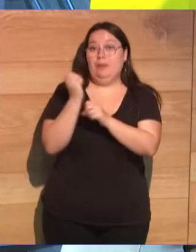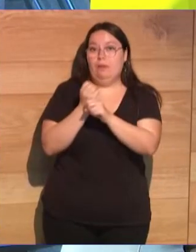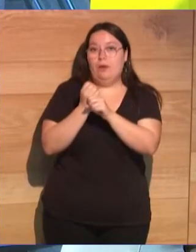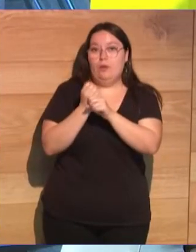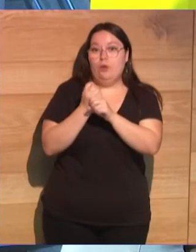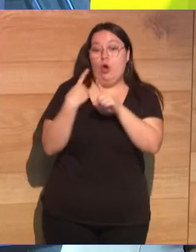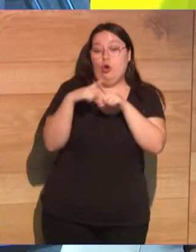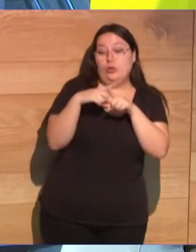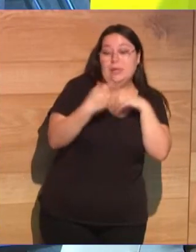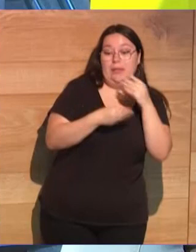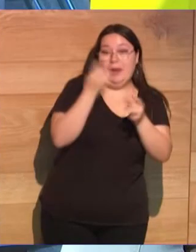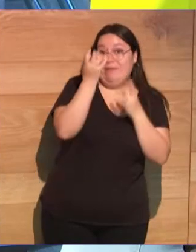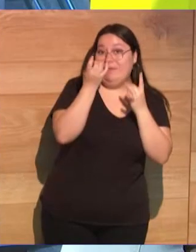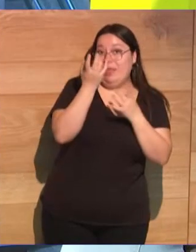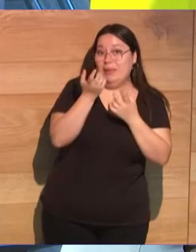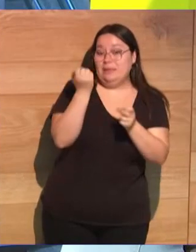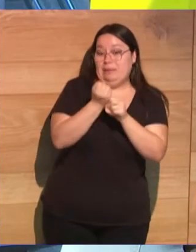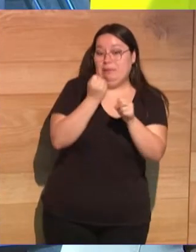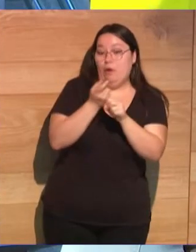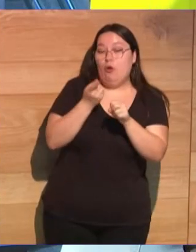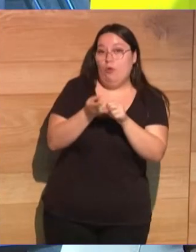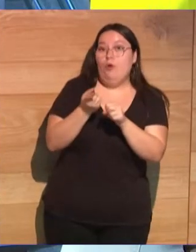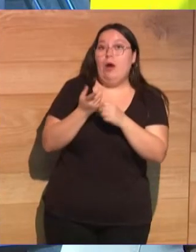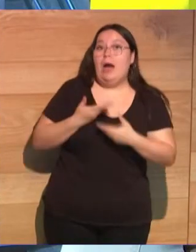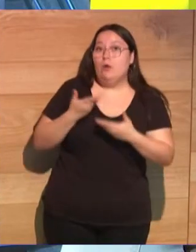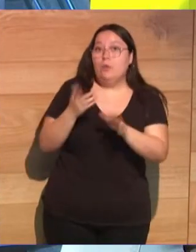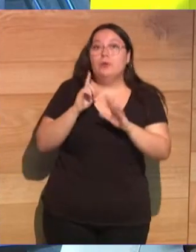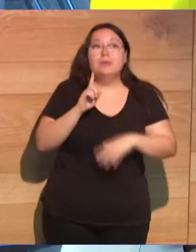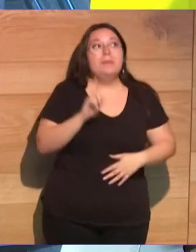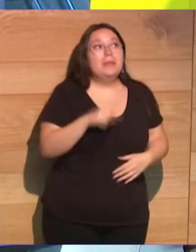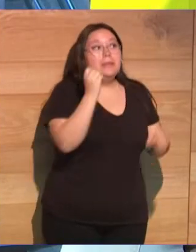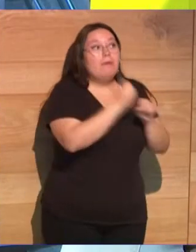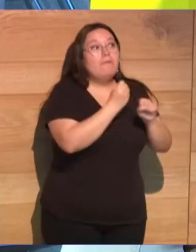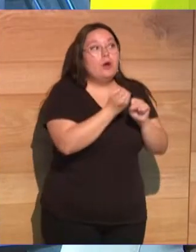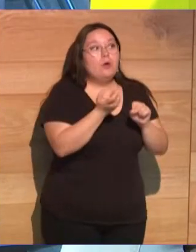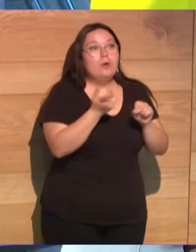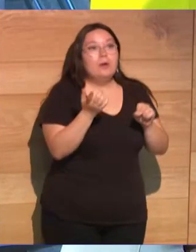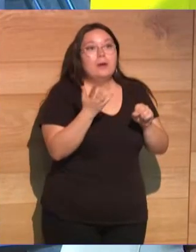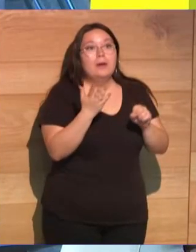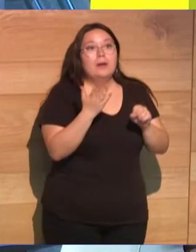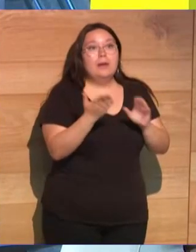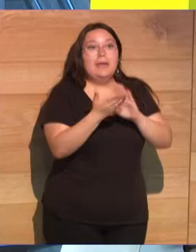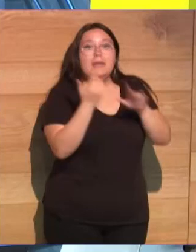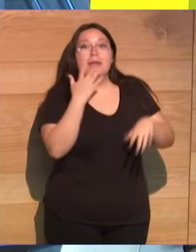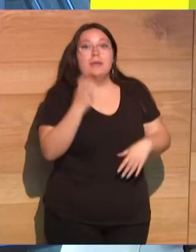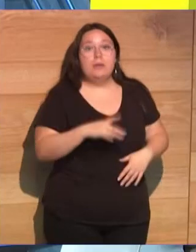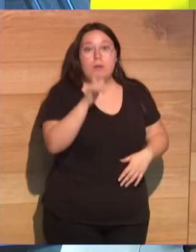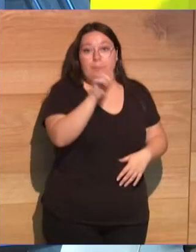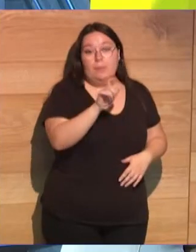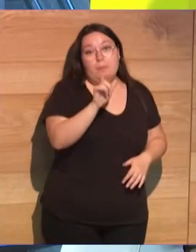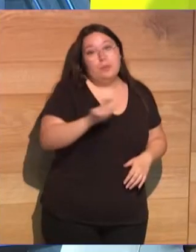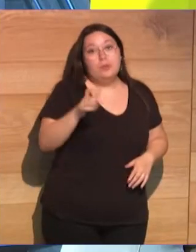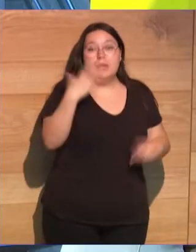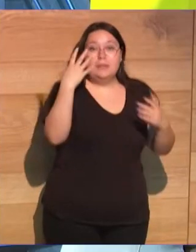ayuda a hacer cosas, y lo que también nos va a quitar el trabajo es alguien que utiliza inteligencia artificial. O